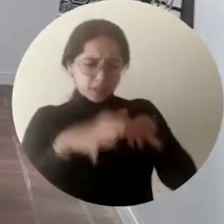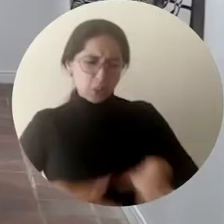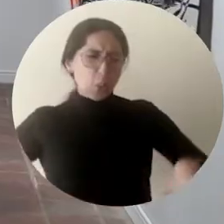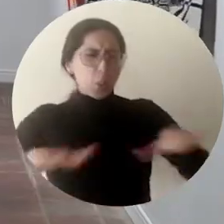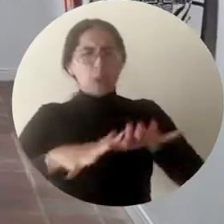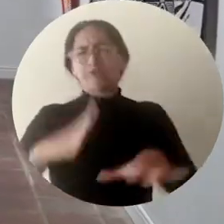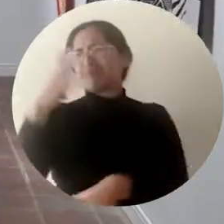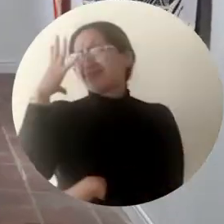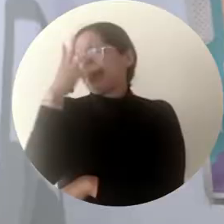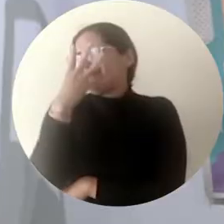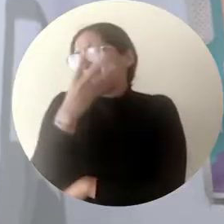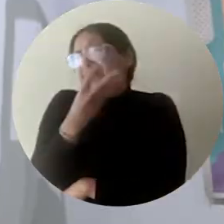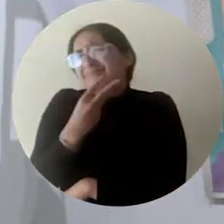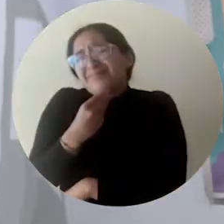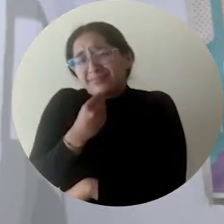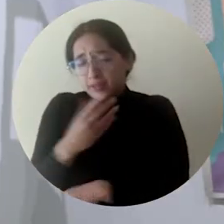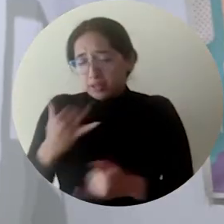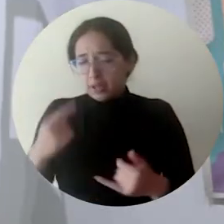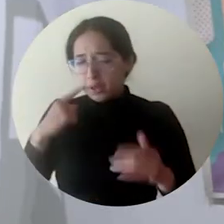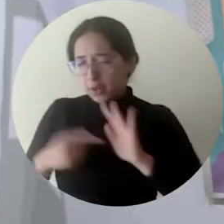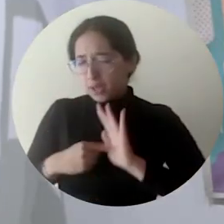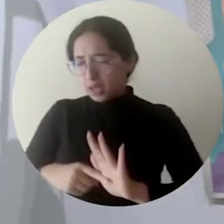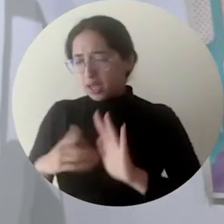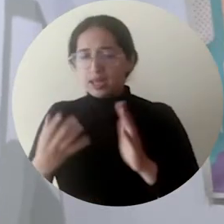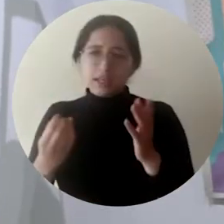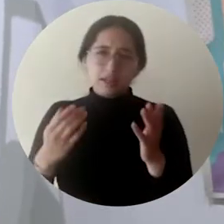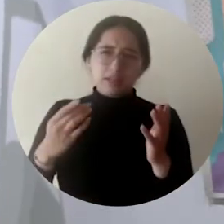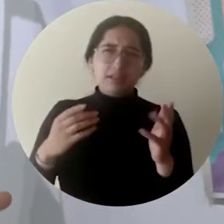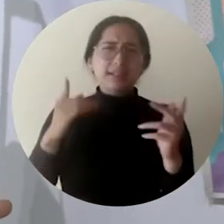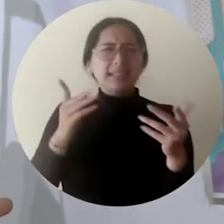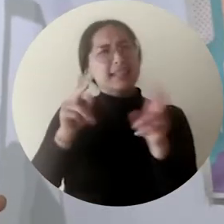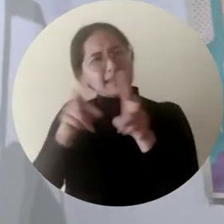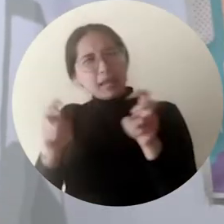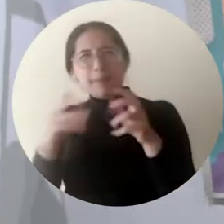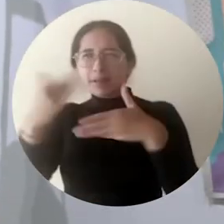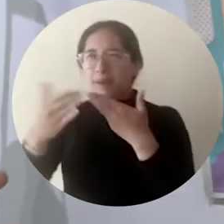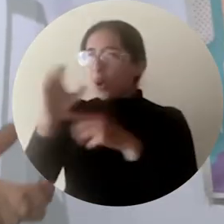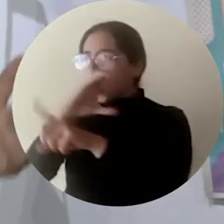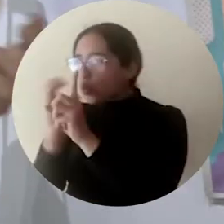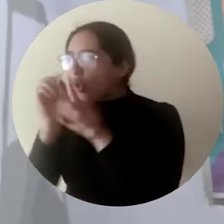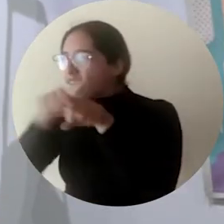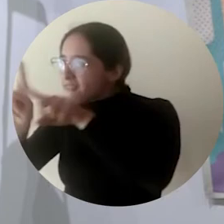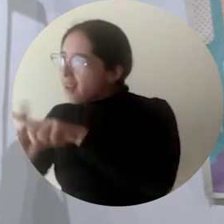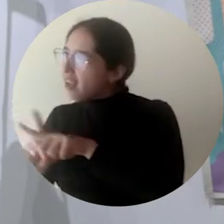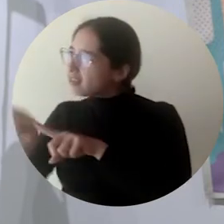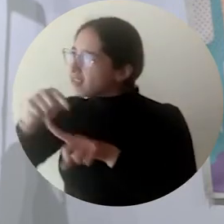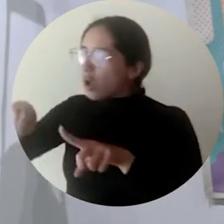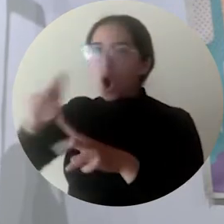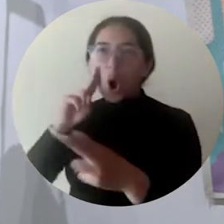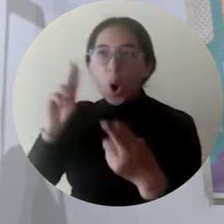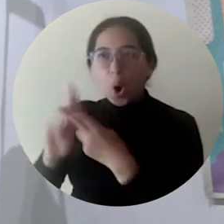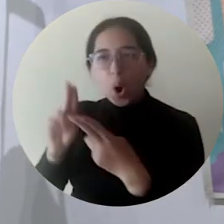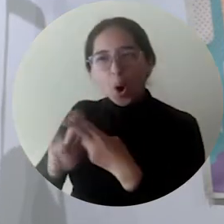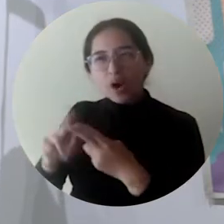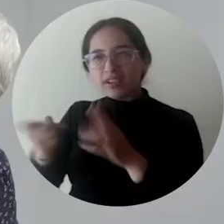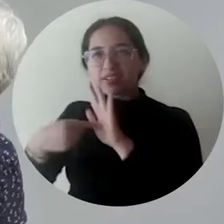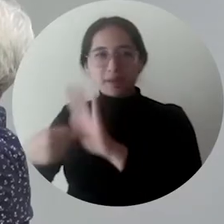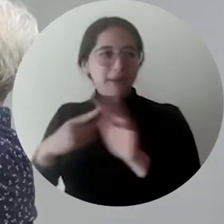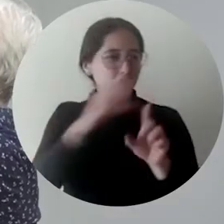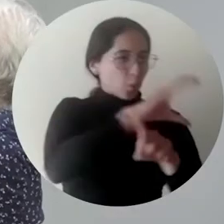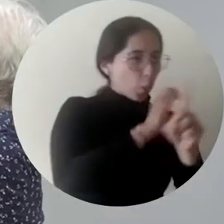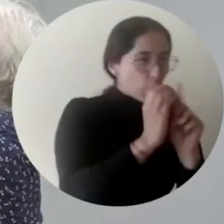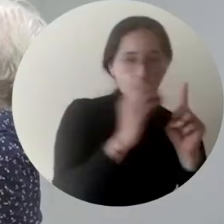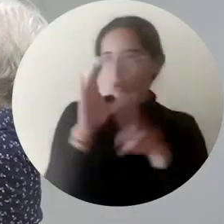es perfecto para la exposición. Es súper importante conocer otras culturas y en el encuentro de dos culturas siempre va